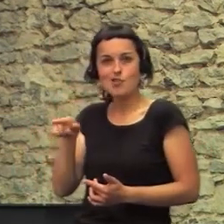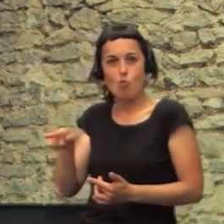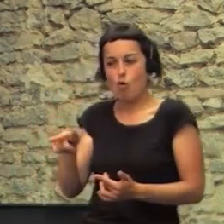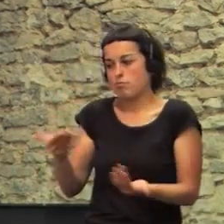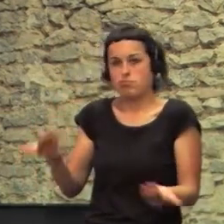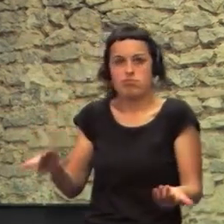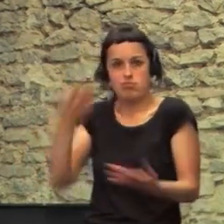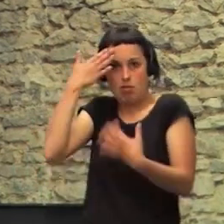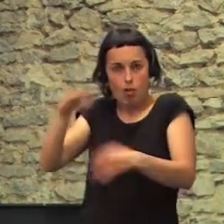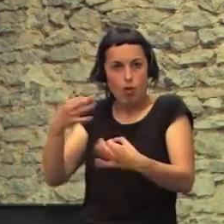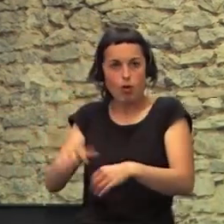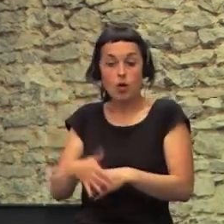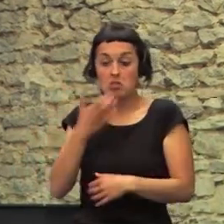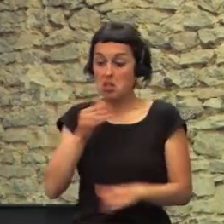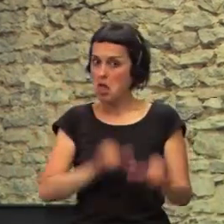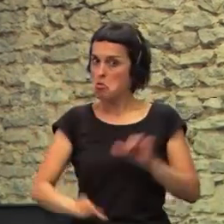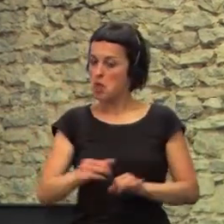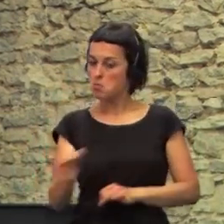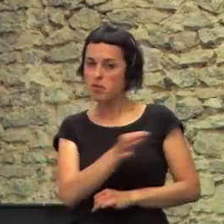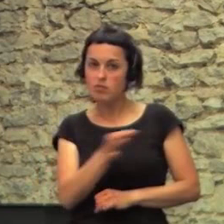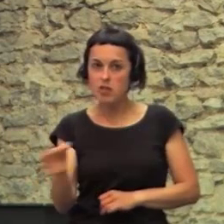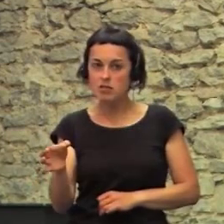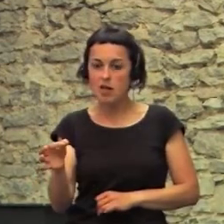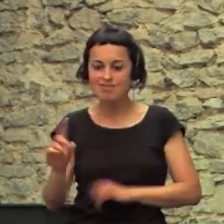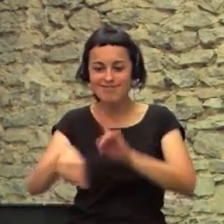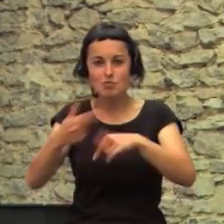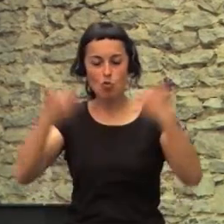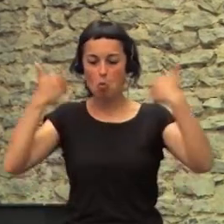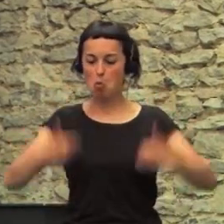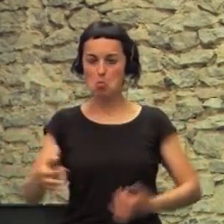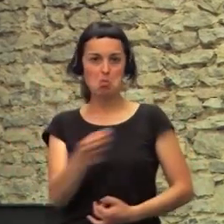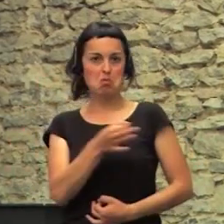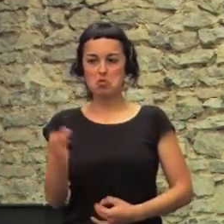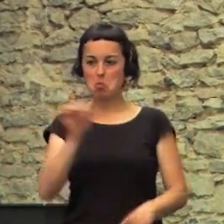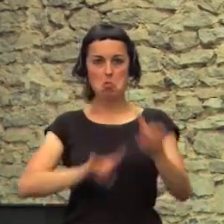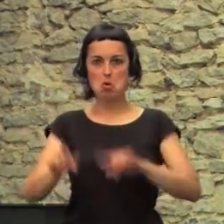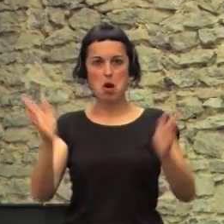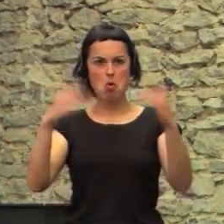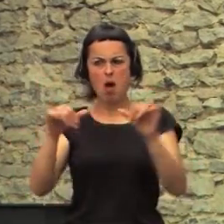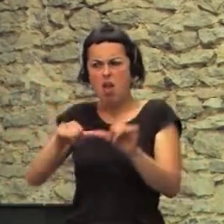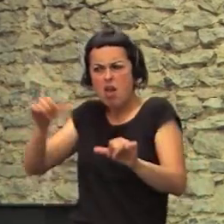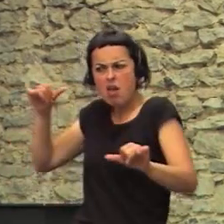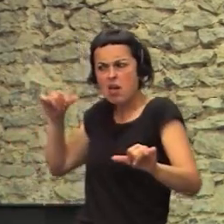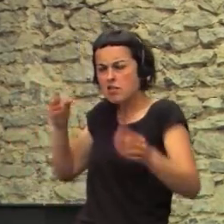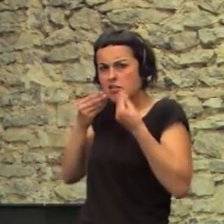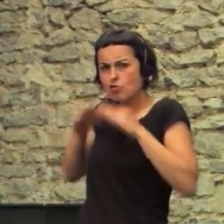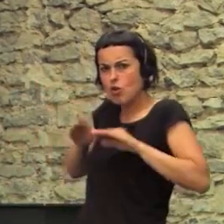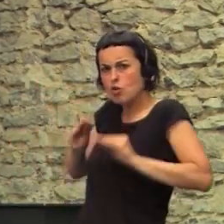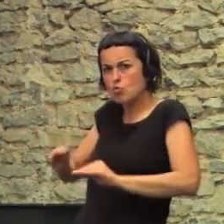podamos construir cirugías perfectas, pues es que tendremos cuerpos perfectos sin ningún tipo de antepasado que